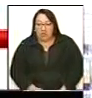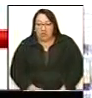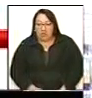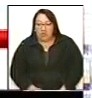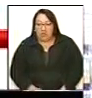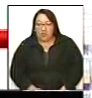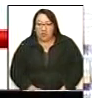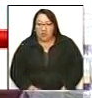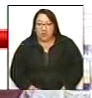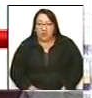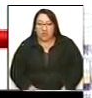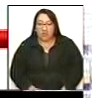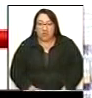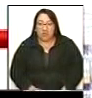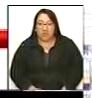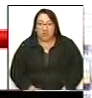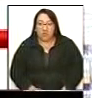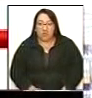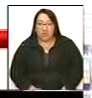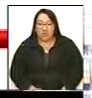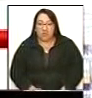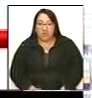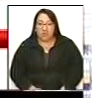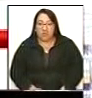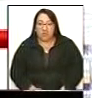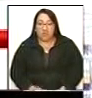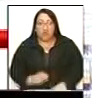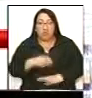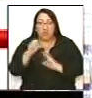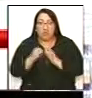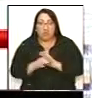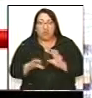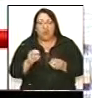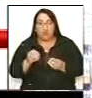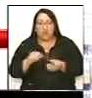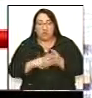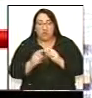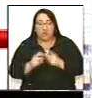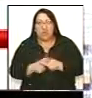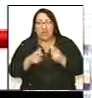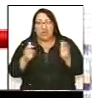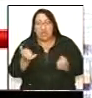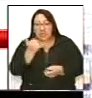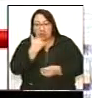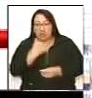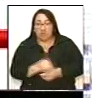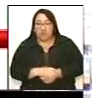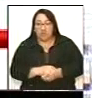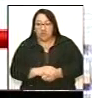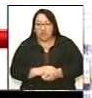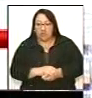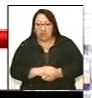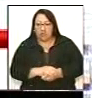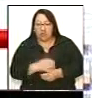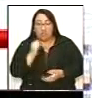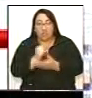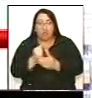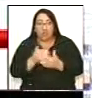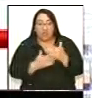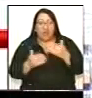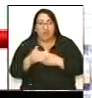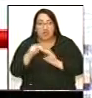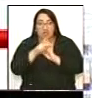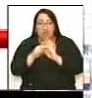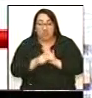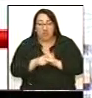proyectos, no quisiera entrar en profundidad porque de plano creo que es un grave error aprobar por delante estas